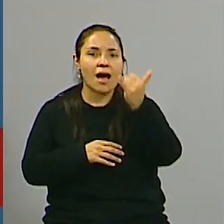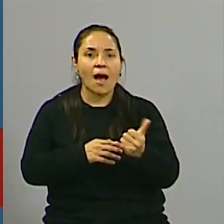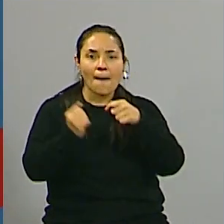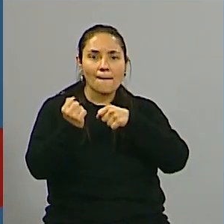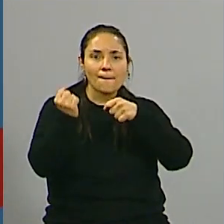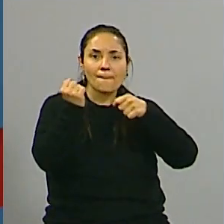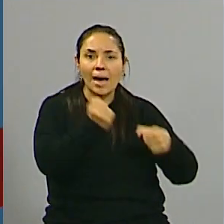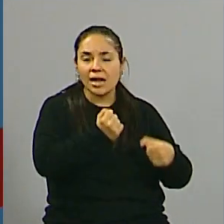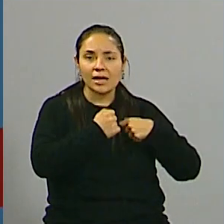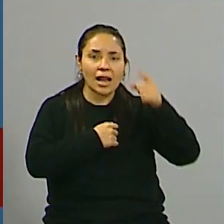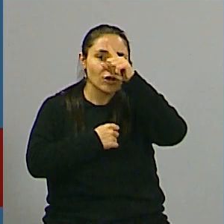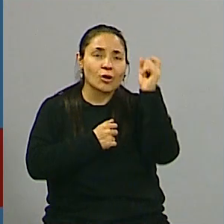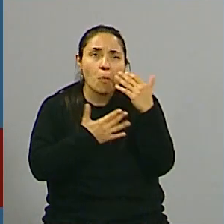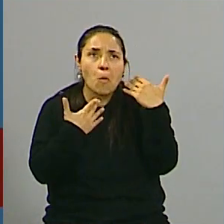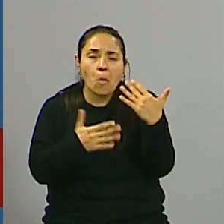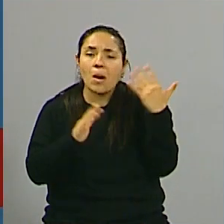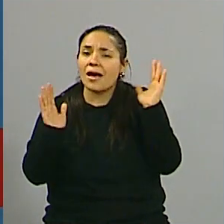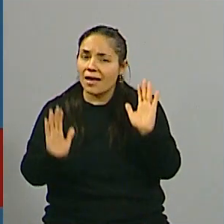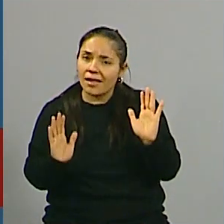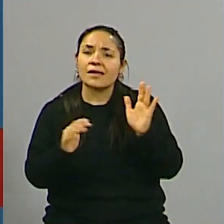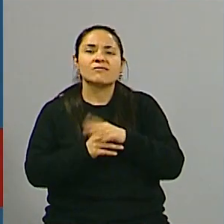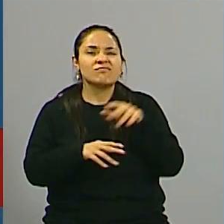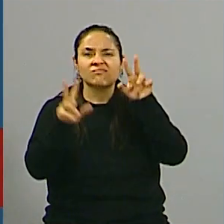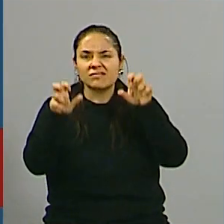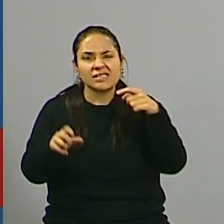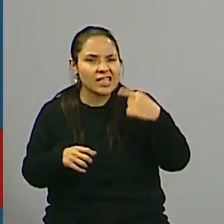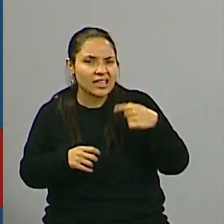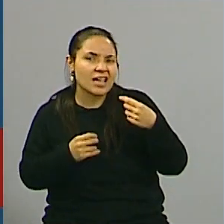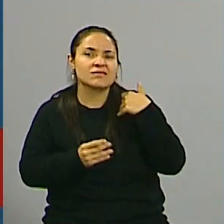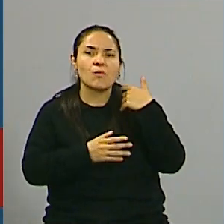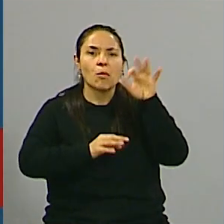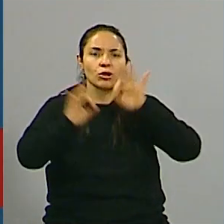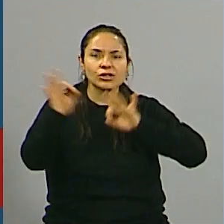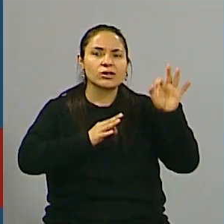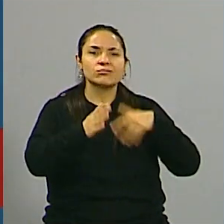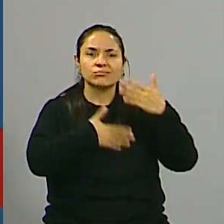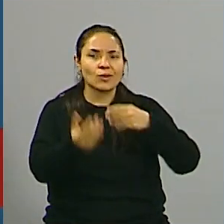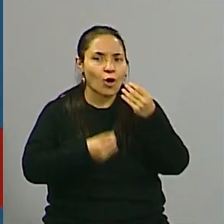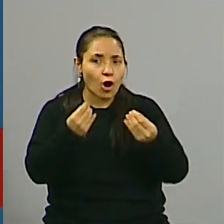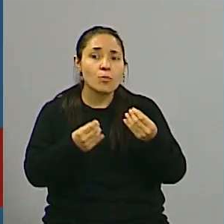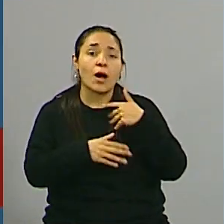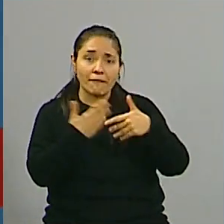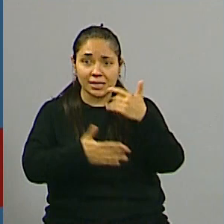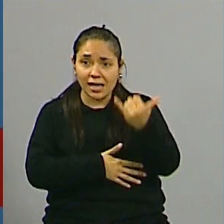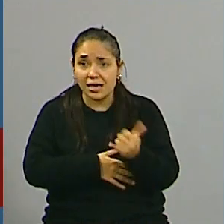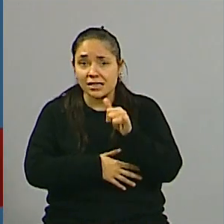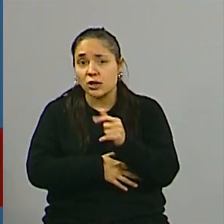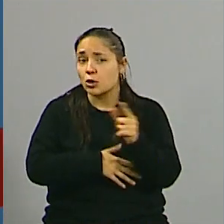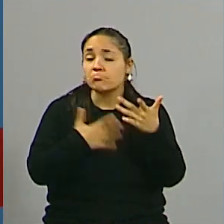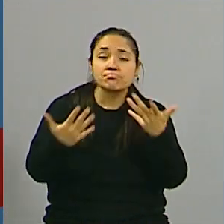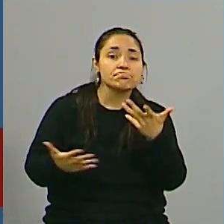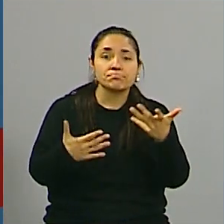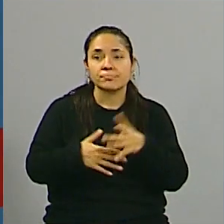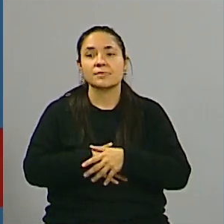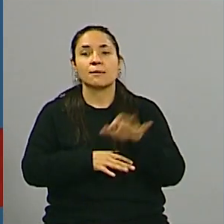parque nacional. ¿De qué se trata? ¿Cómo se viene gestando este proyecto y si está avanzando? Bueno,